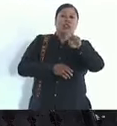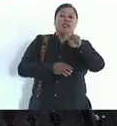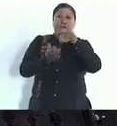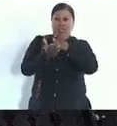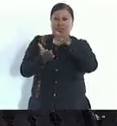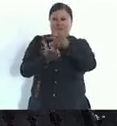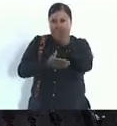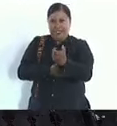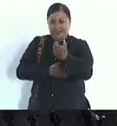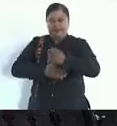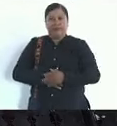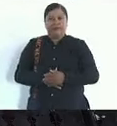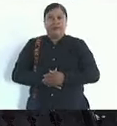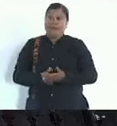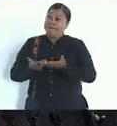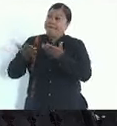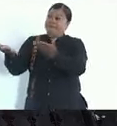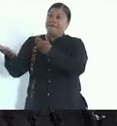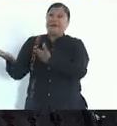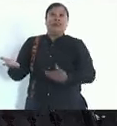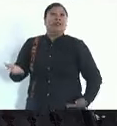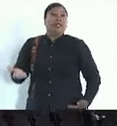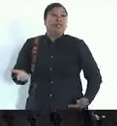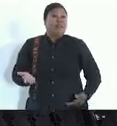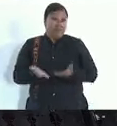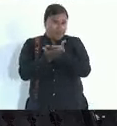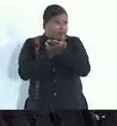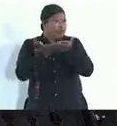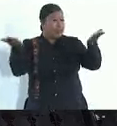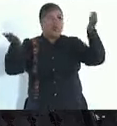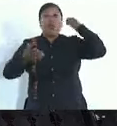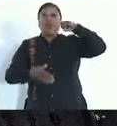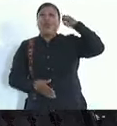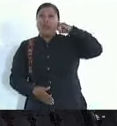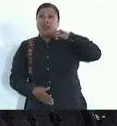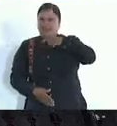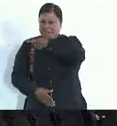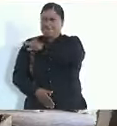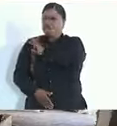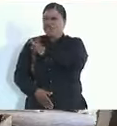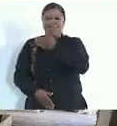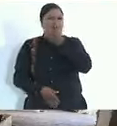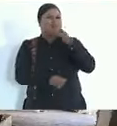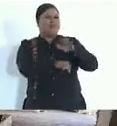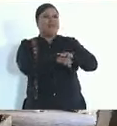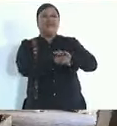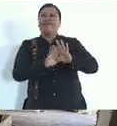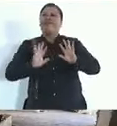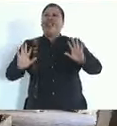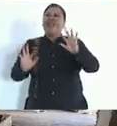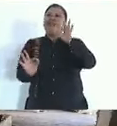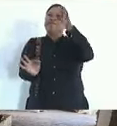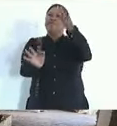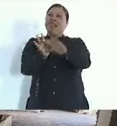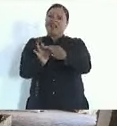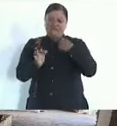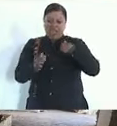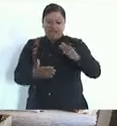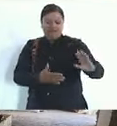millones. Presidente, al pueblo de Oaxaca usted le puede decir: misión cumplida, no les